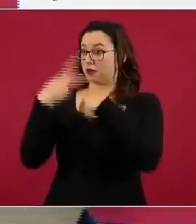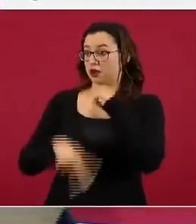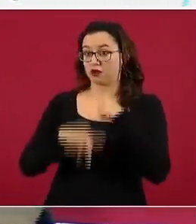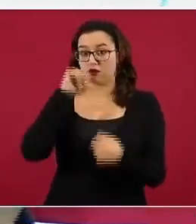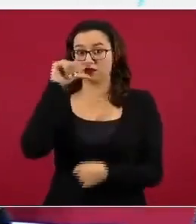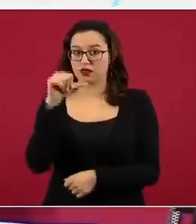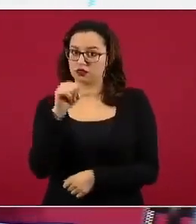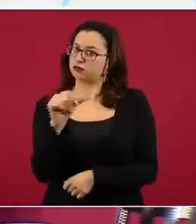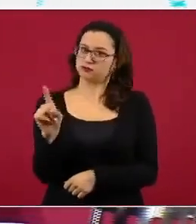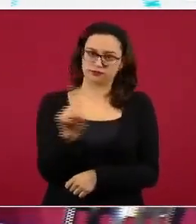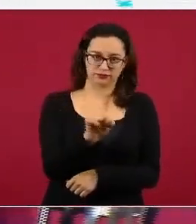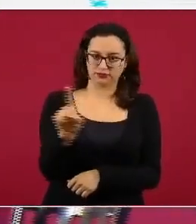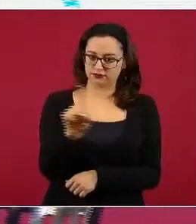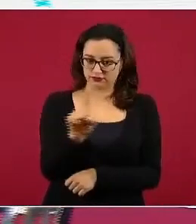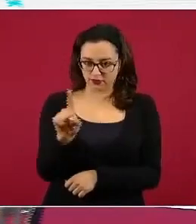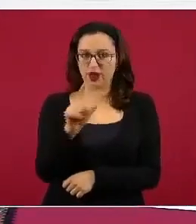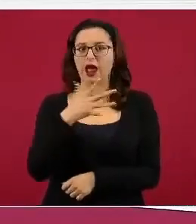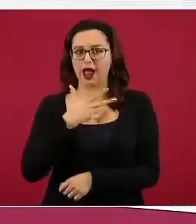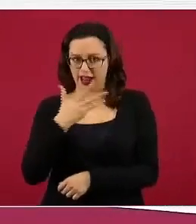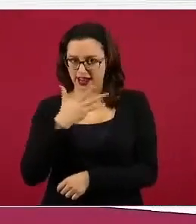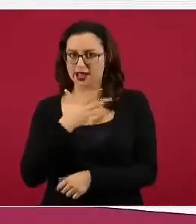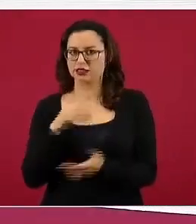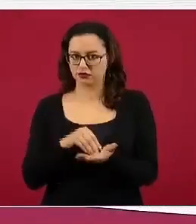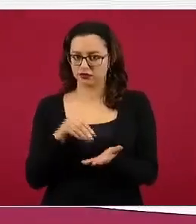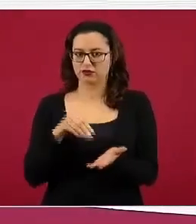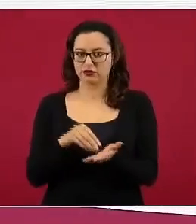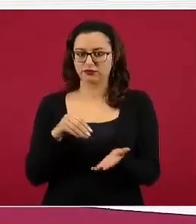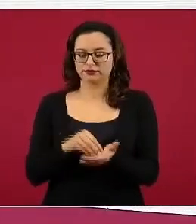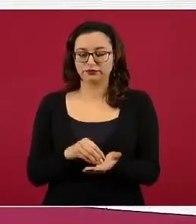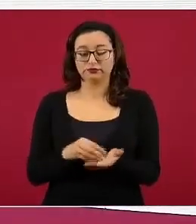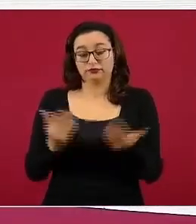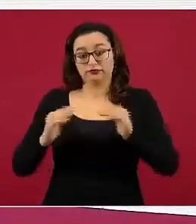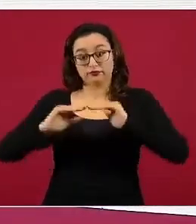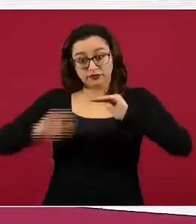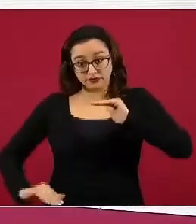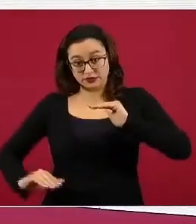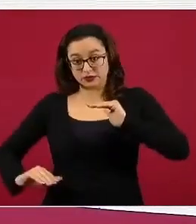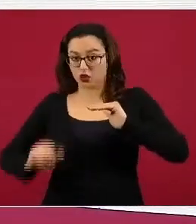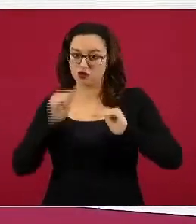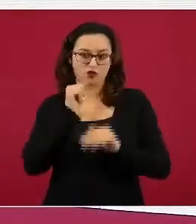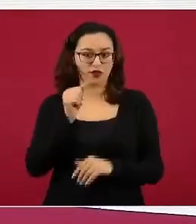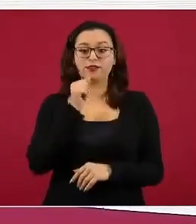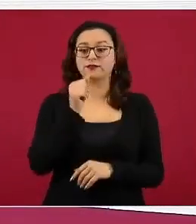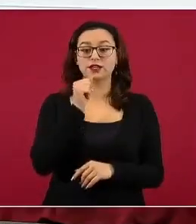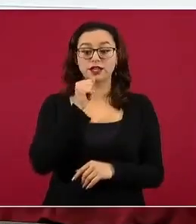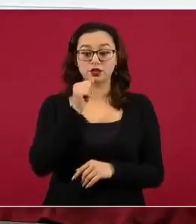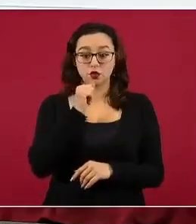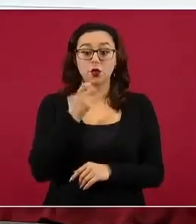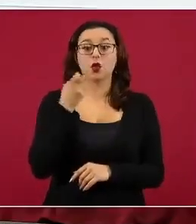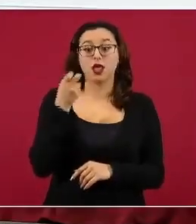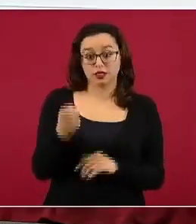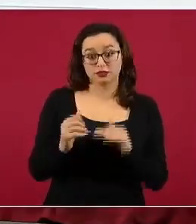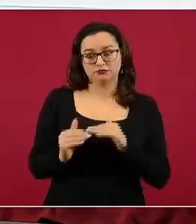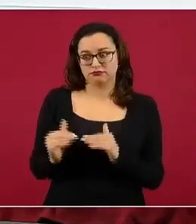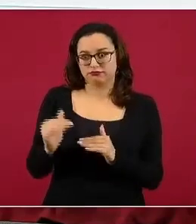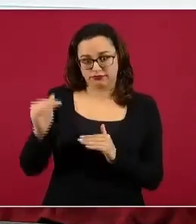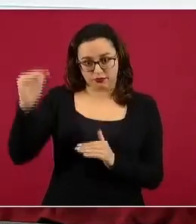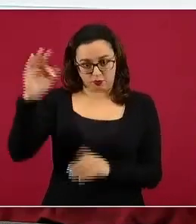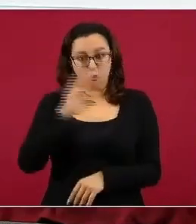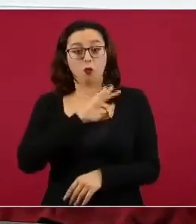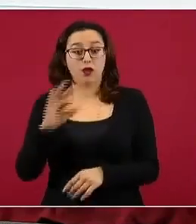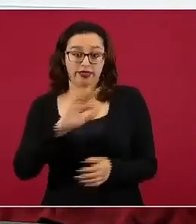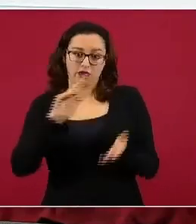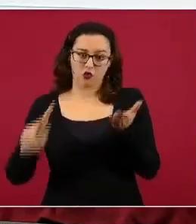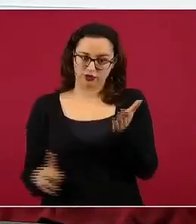verde, más si estamos no en la línea basal, pues también puede ir cambiando de su riesgo, incrementando su